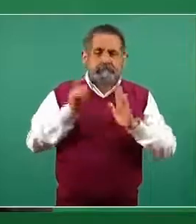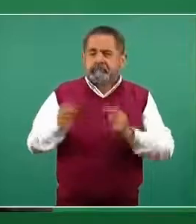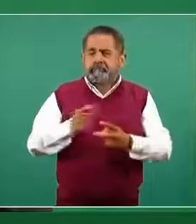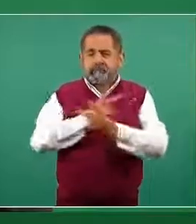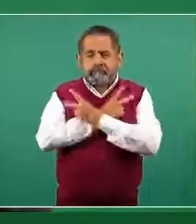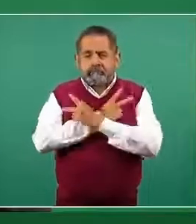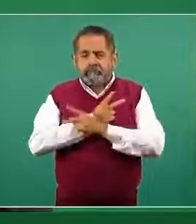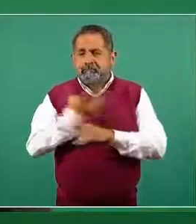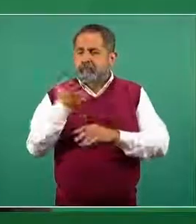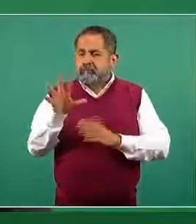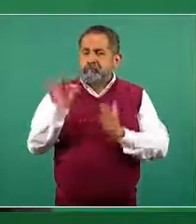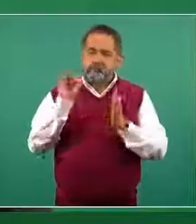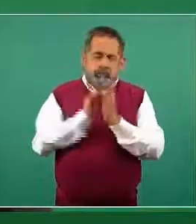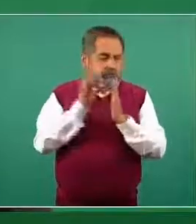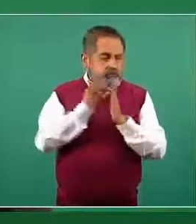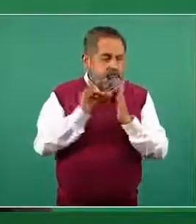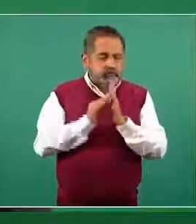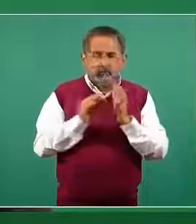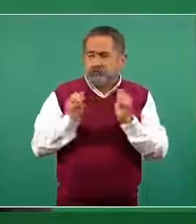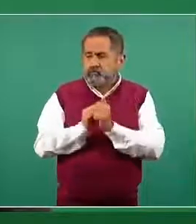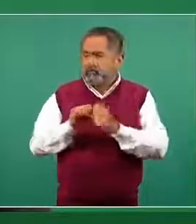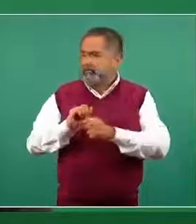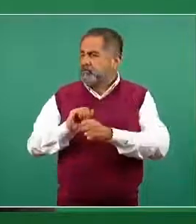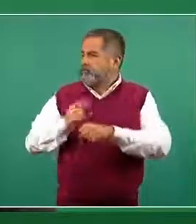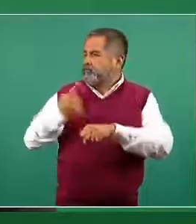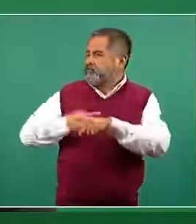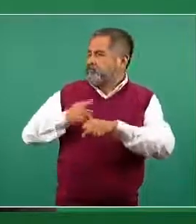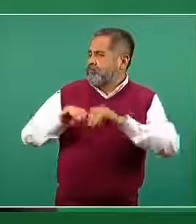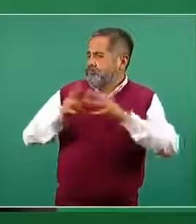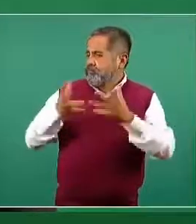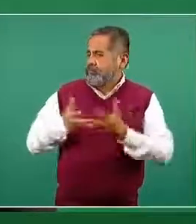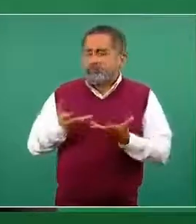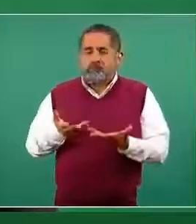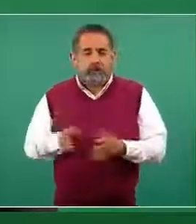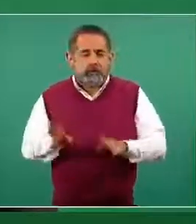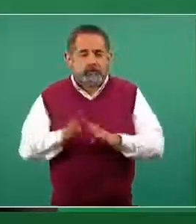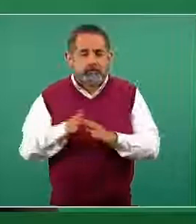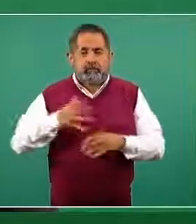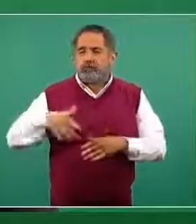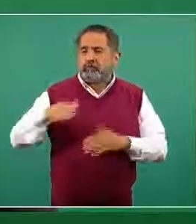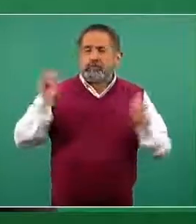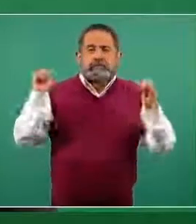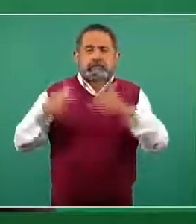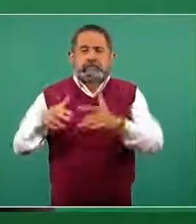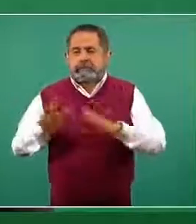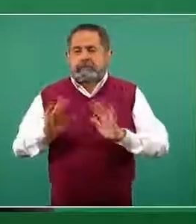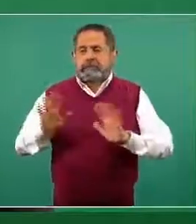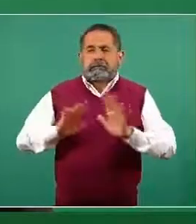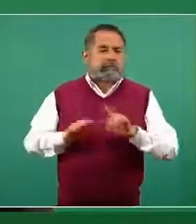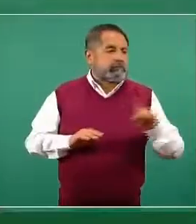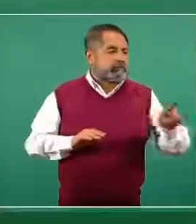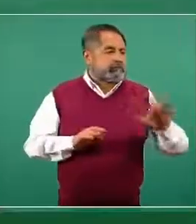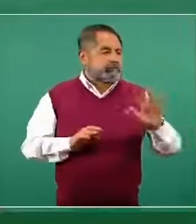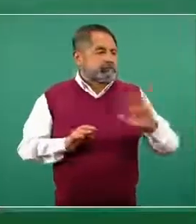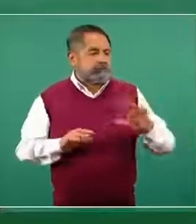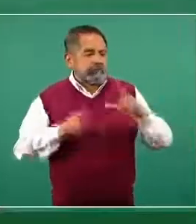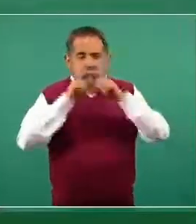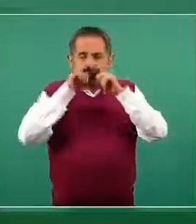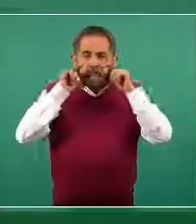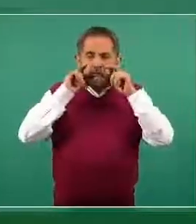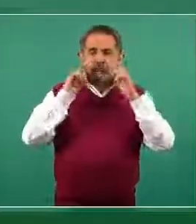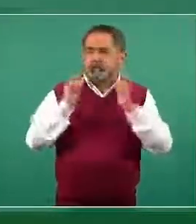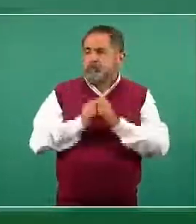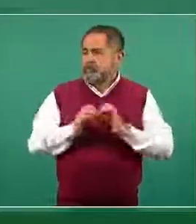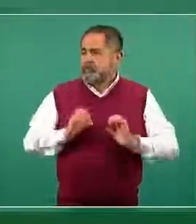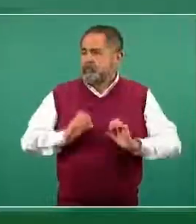vacaciones con pandemia, ¿sí?, en donde habría que buscar lugares poco concurridos, utilizar el cubrebocas,